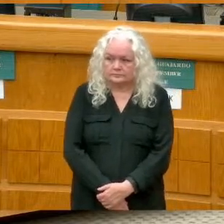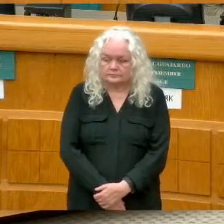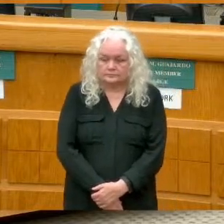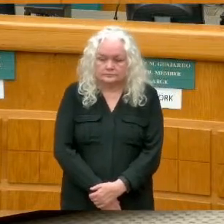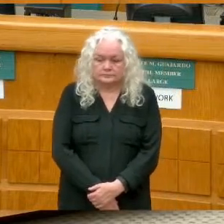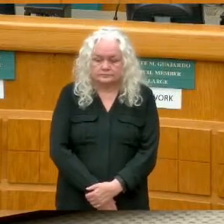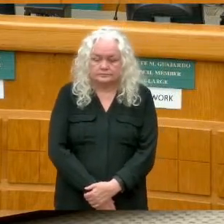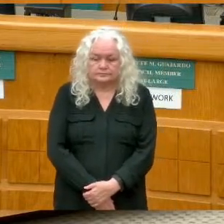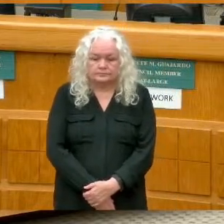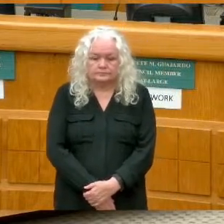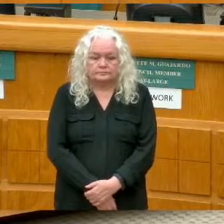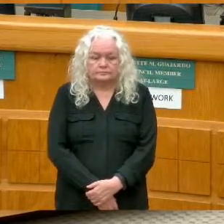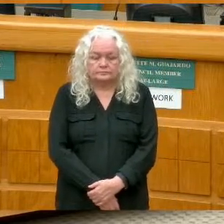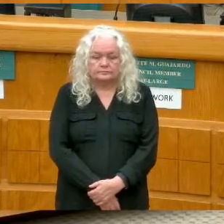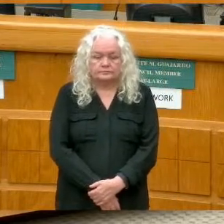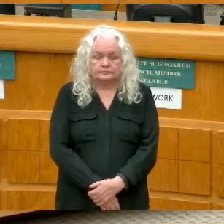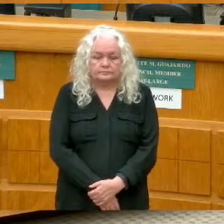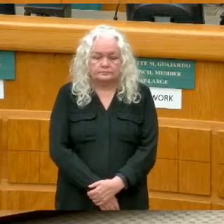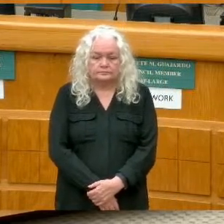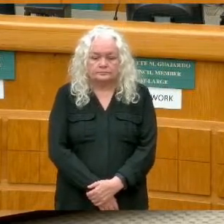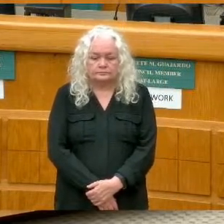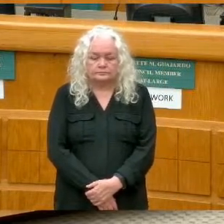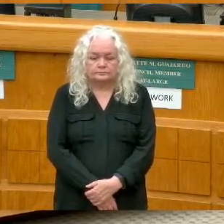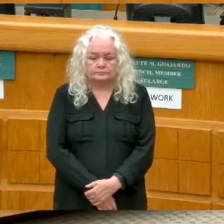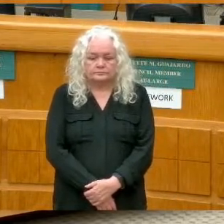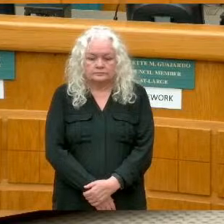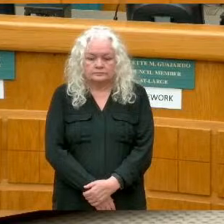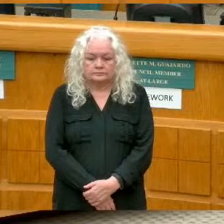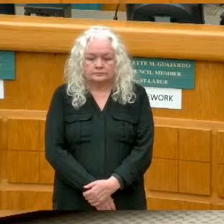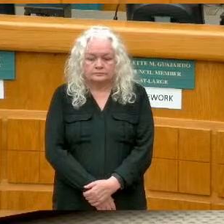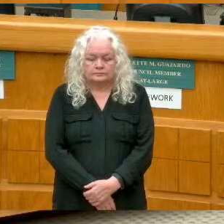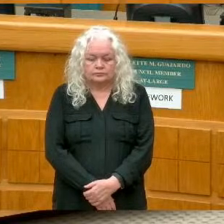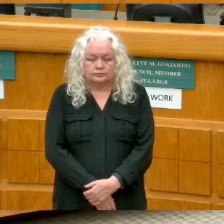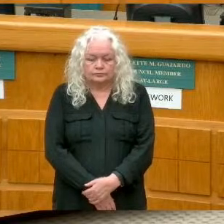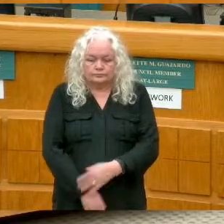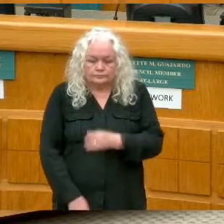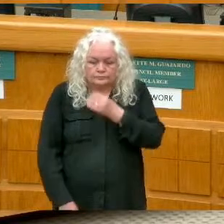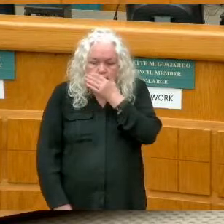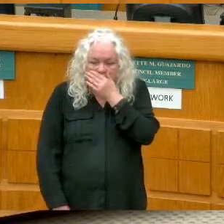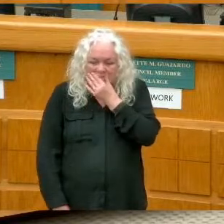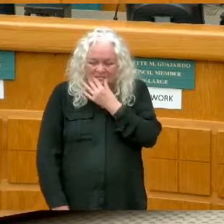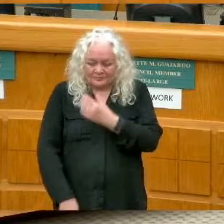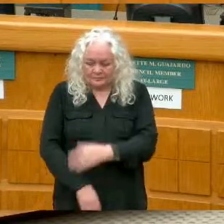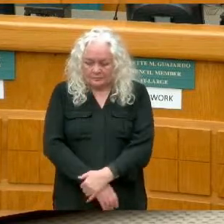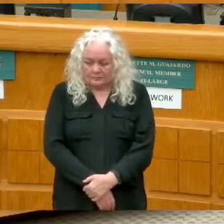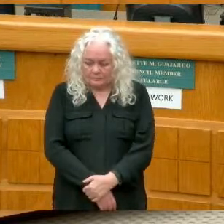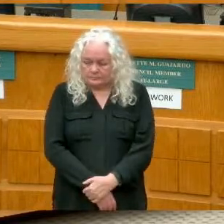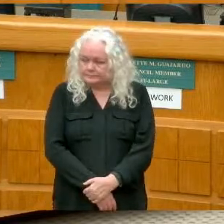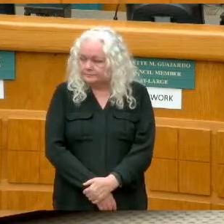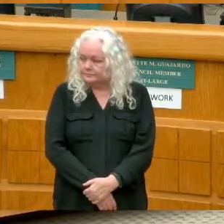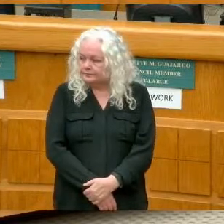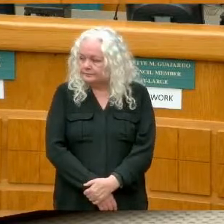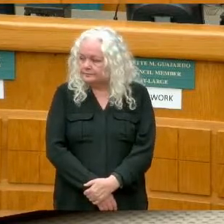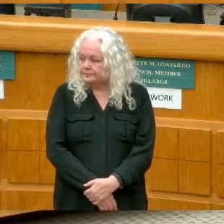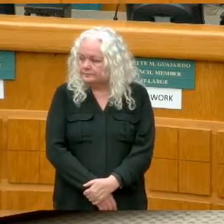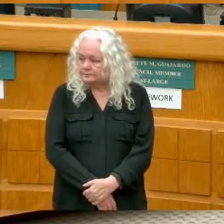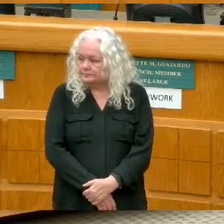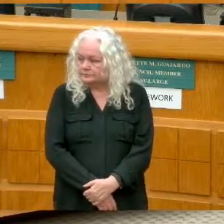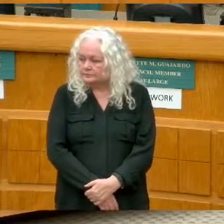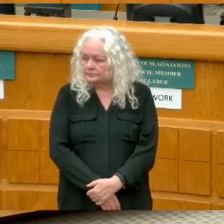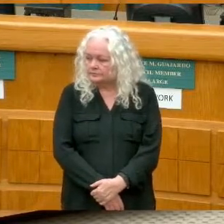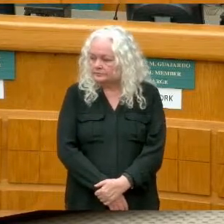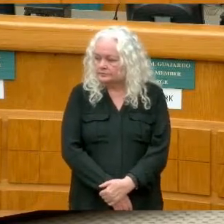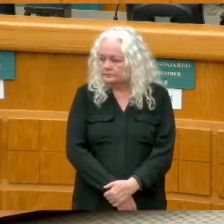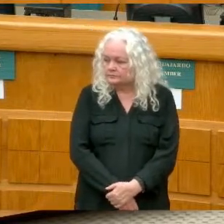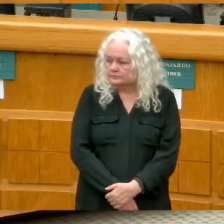cuerpo comience a crear inmunidad y así evitar tener el COVID. Se puede preparar tomando varias medidas, contar con suficientes